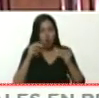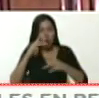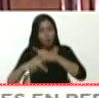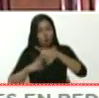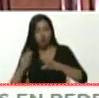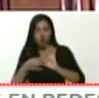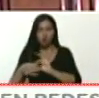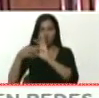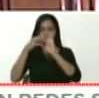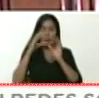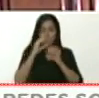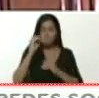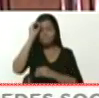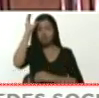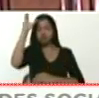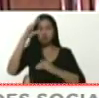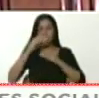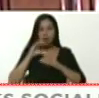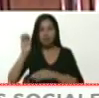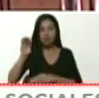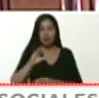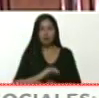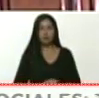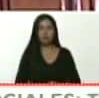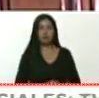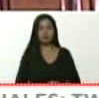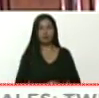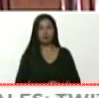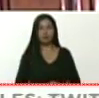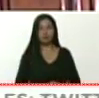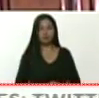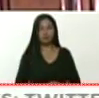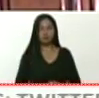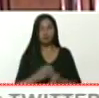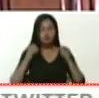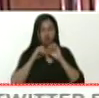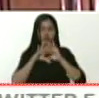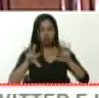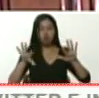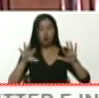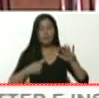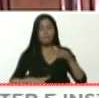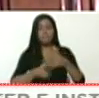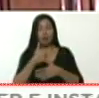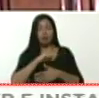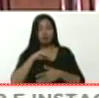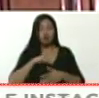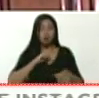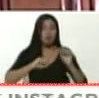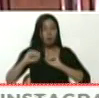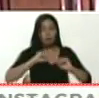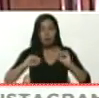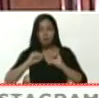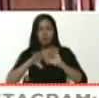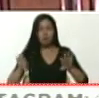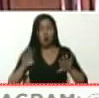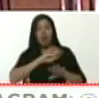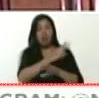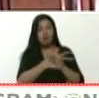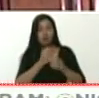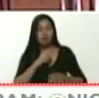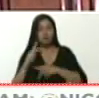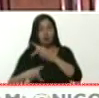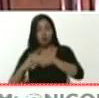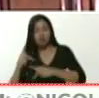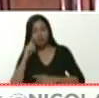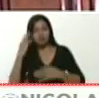la capacidad productiva del país para expandir y desplegar las fuerzas